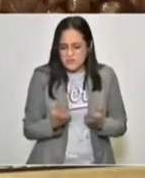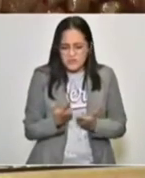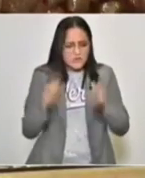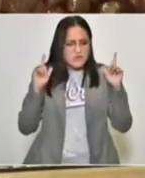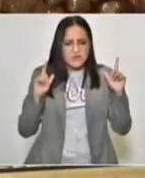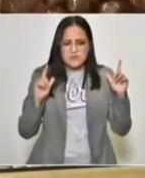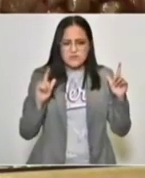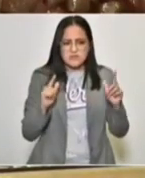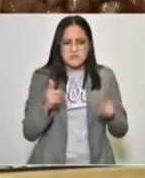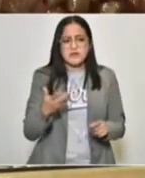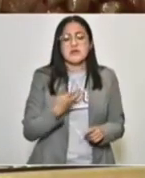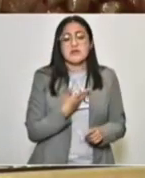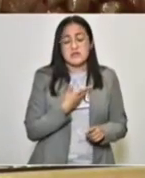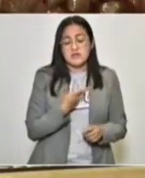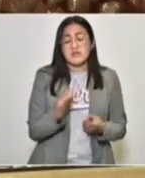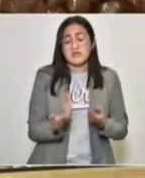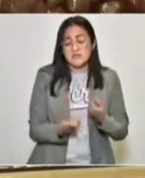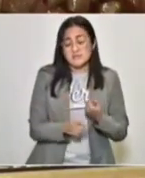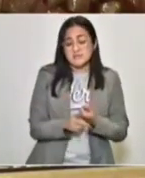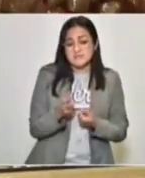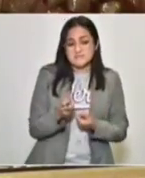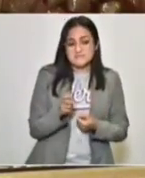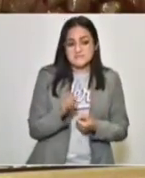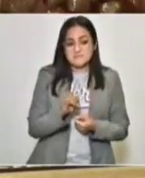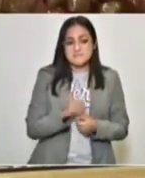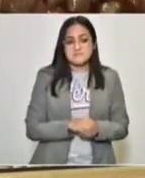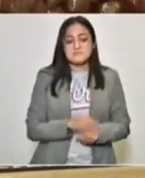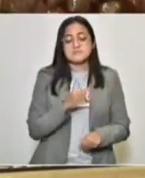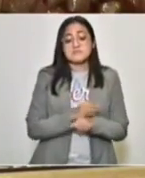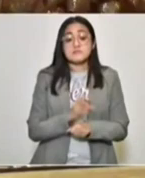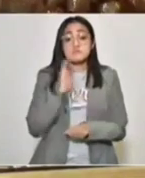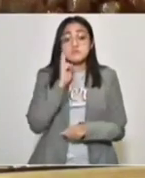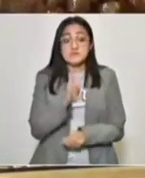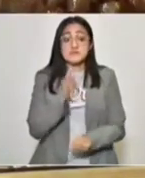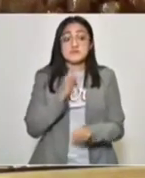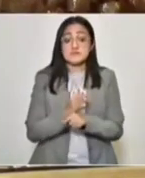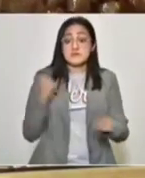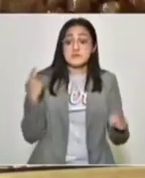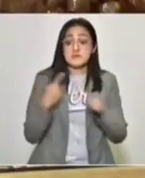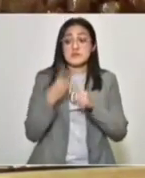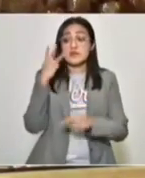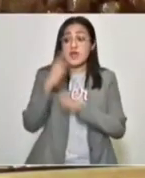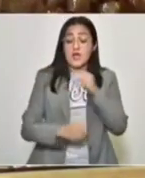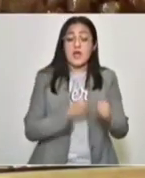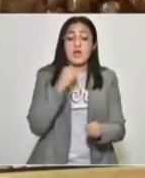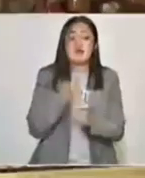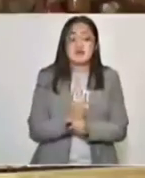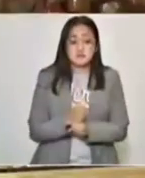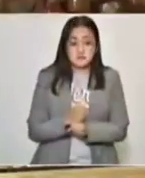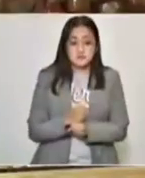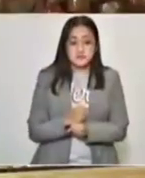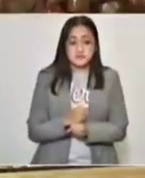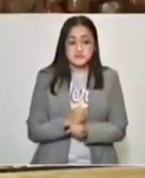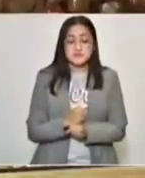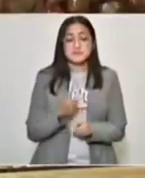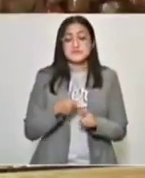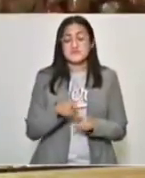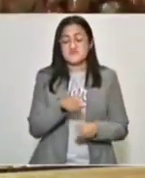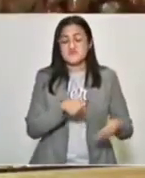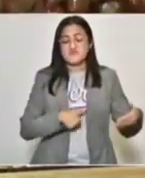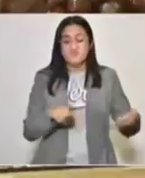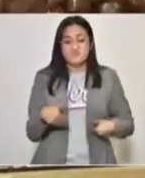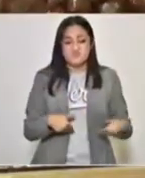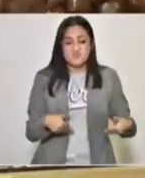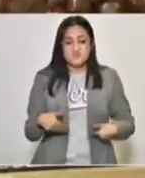tienen coletazos. Entonces, de eso hemos visto en estos 3 años, la incomodidad